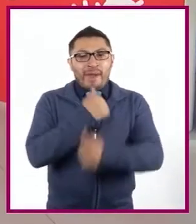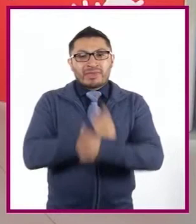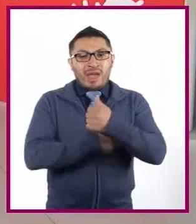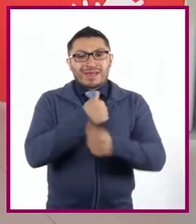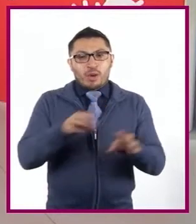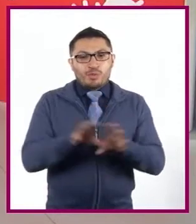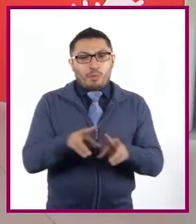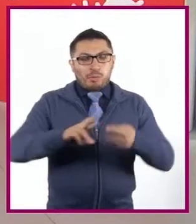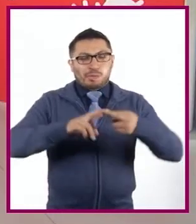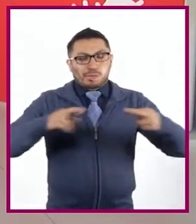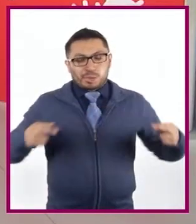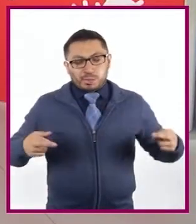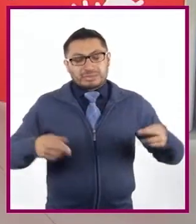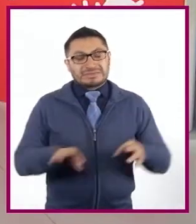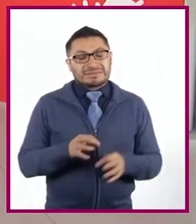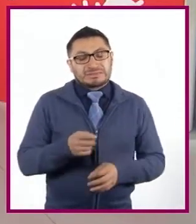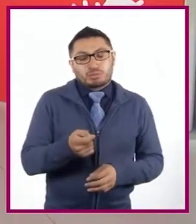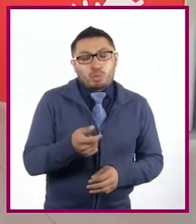esos recursos escasos.